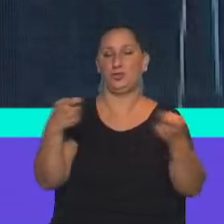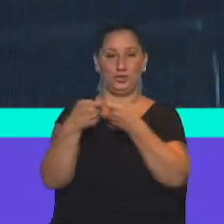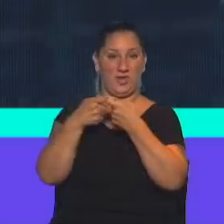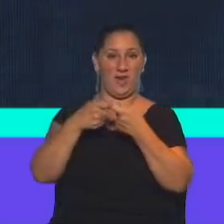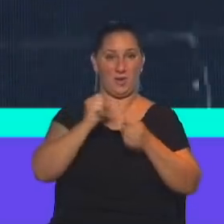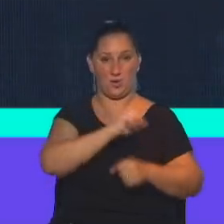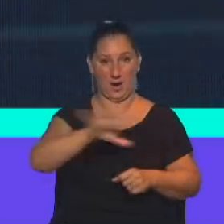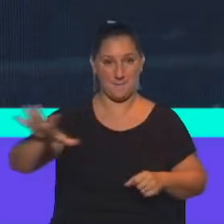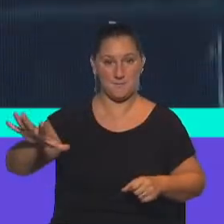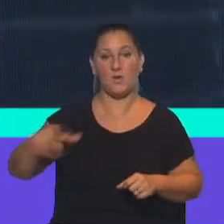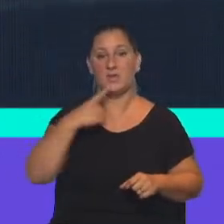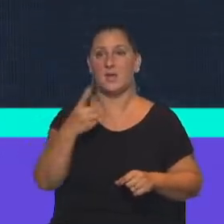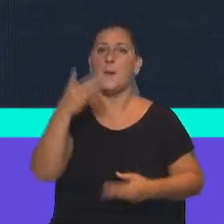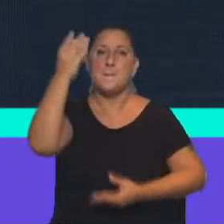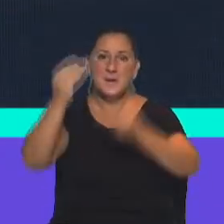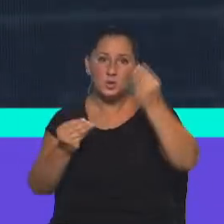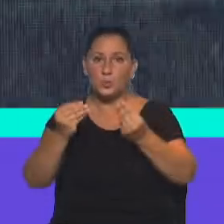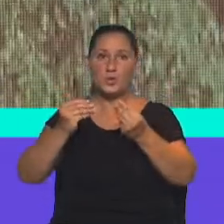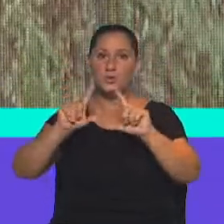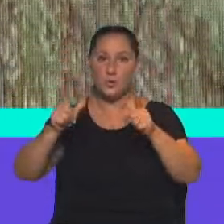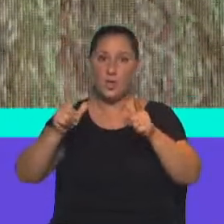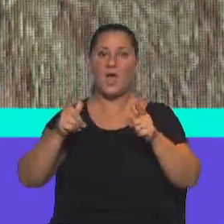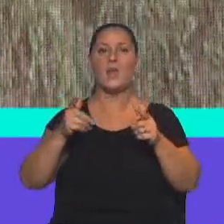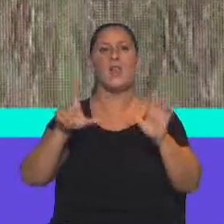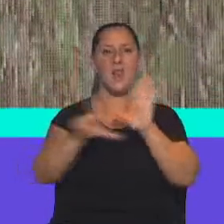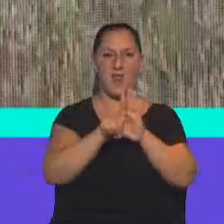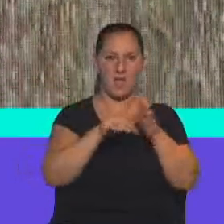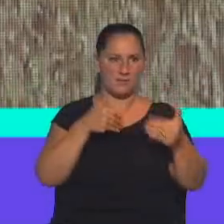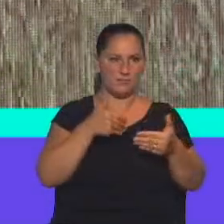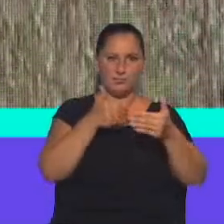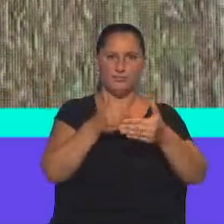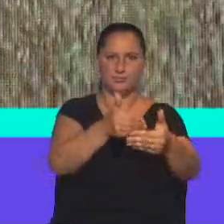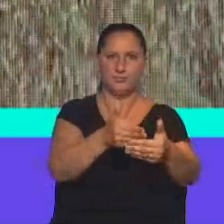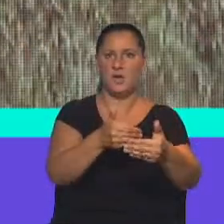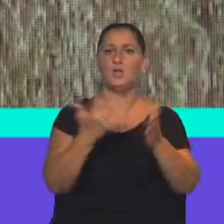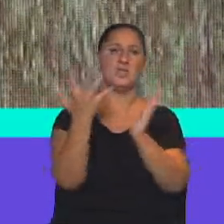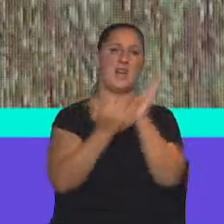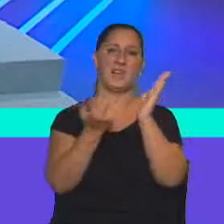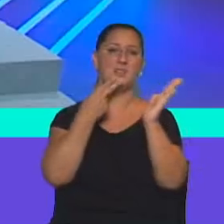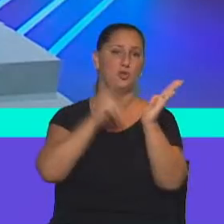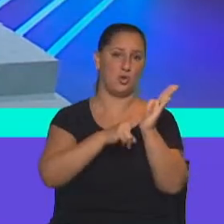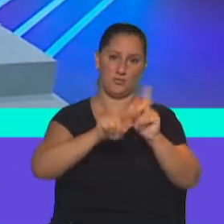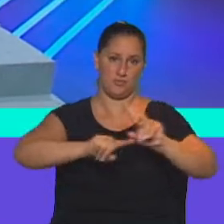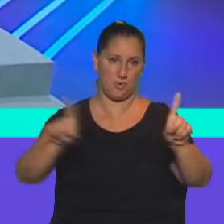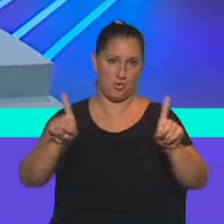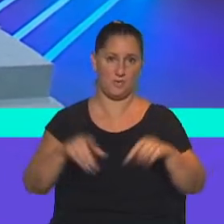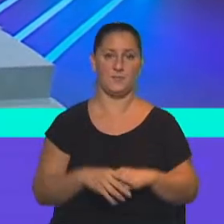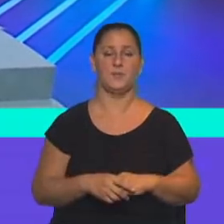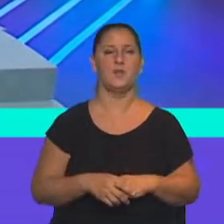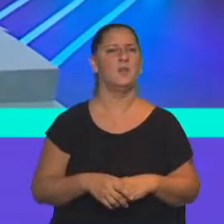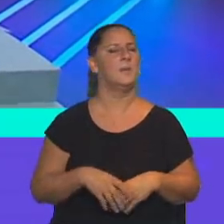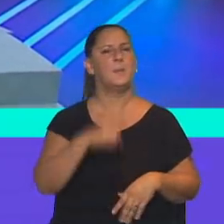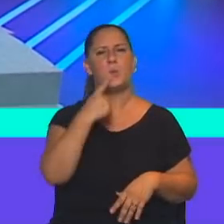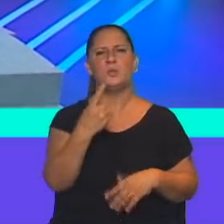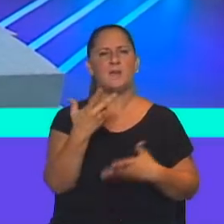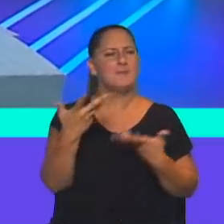Dice, sin presupuesto no prorrogaste la ley de solidaridad social, no rigen las retenciones. Ahora, ¿qué es lo que puede pasar? Porque sabemos que